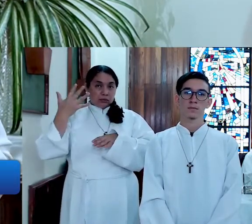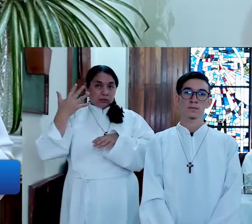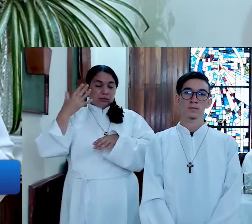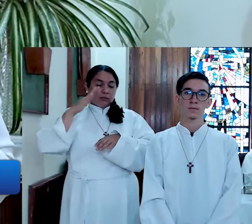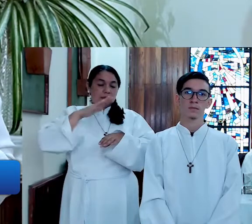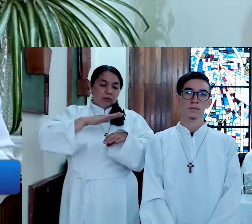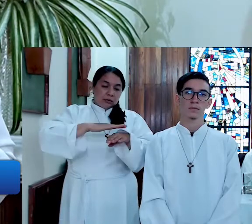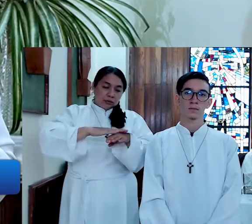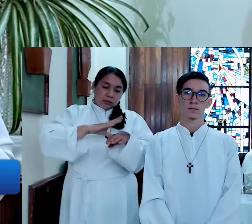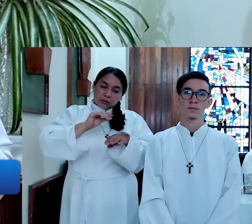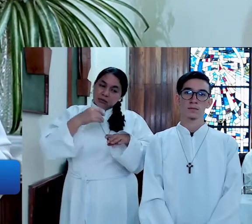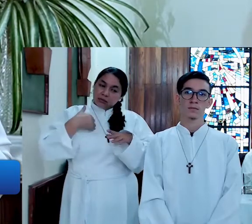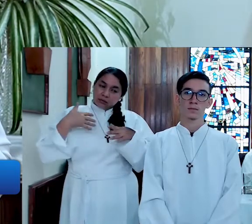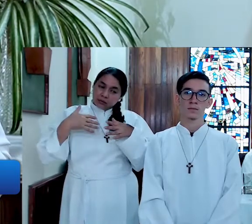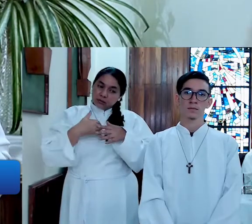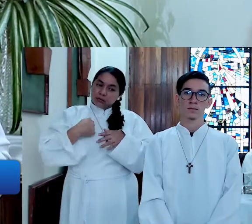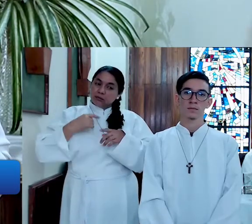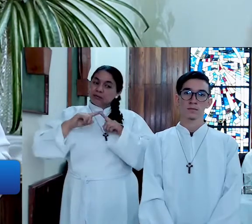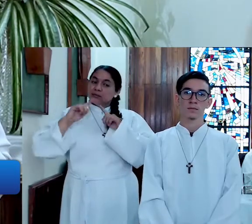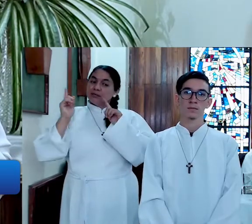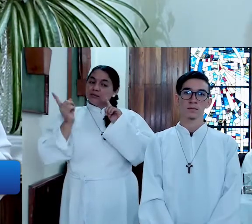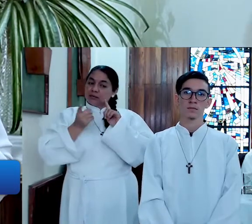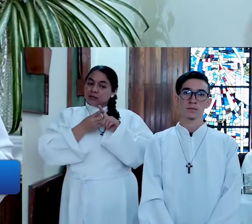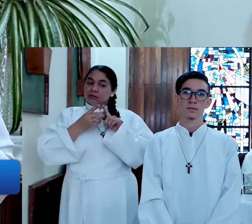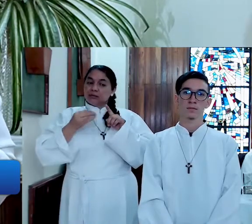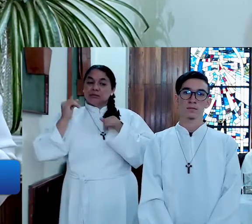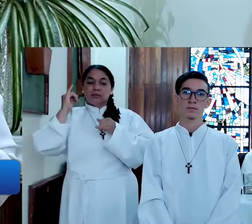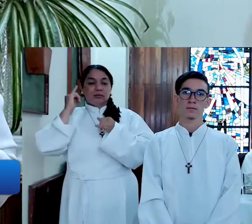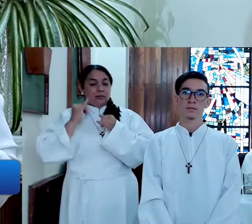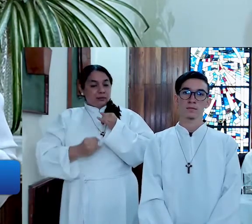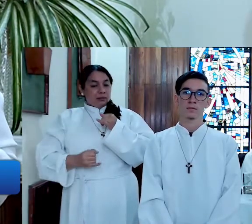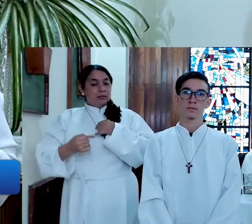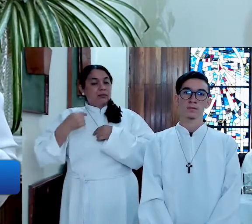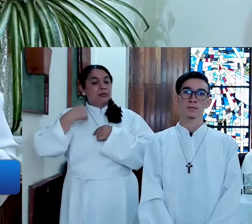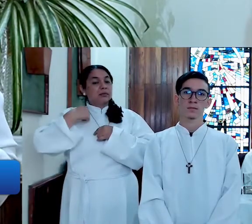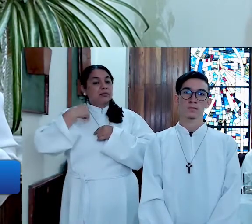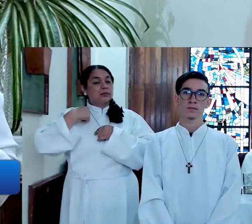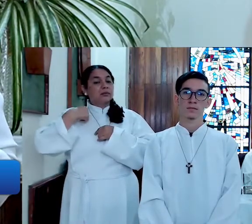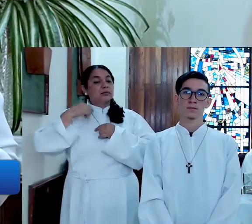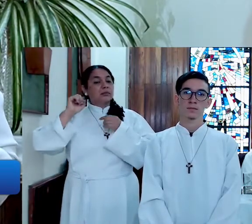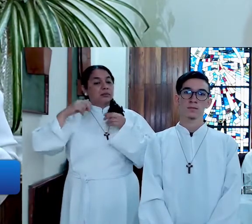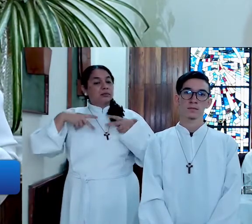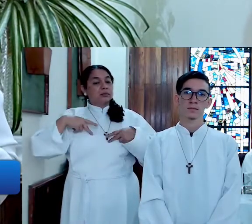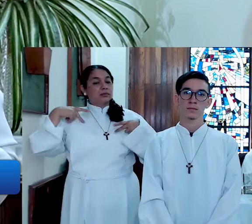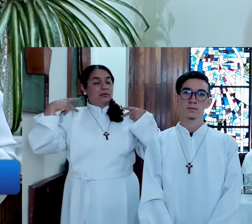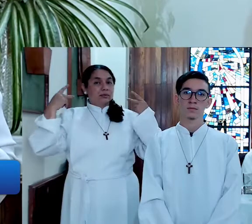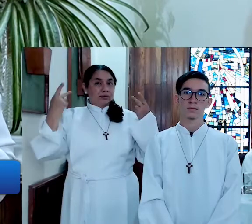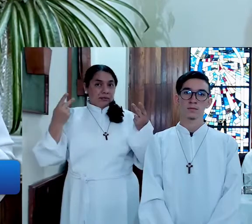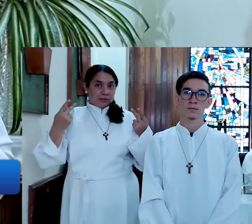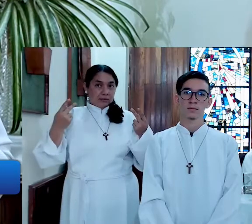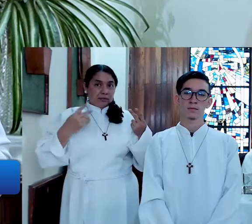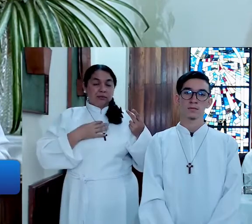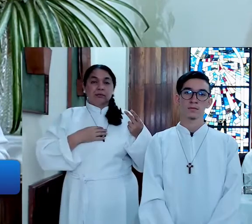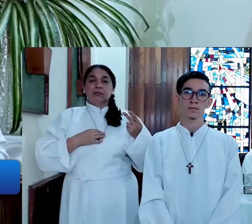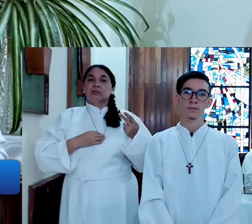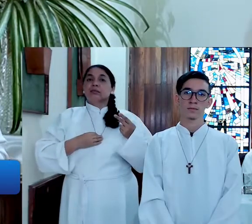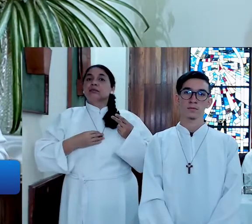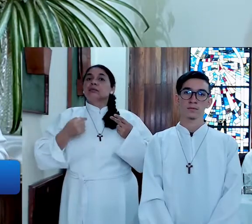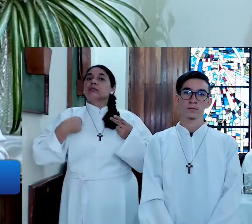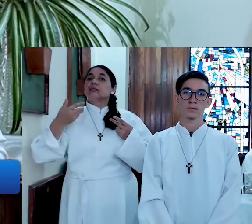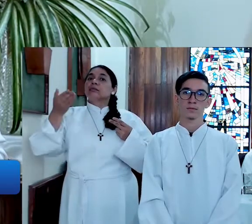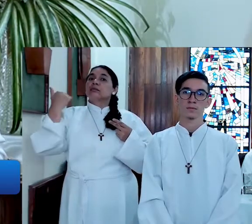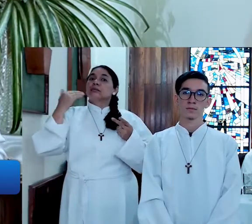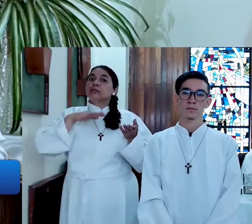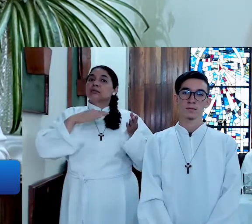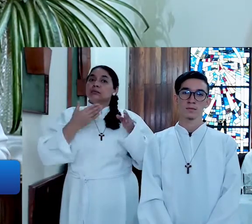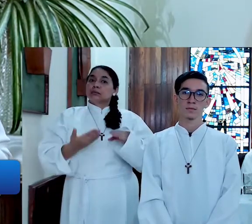temas, yo soy el primero y el último. Yo soy el que vive. Estuve muerto y